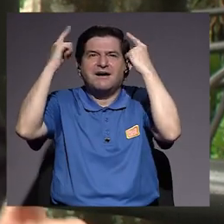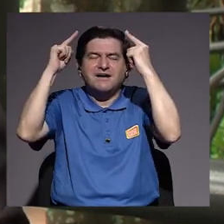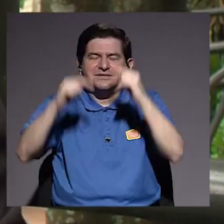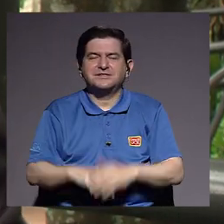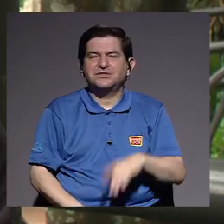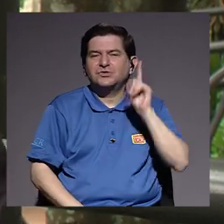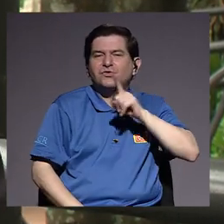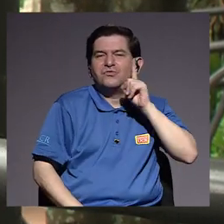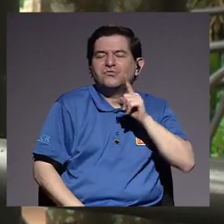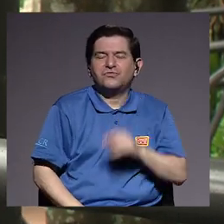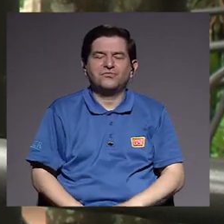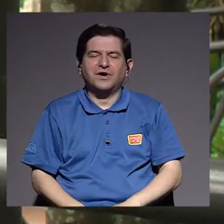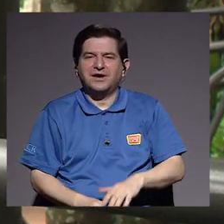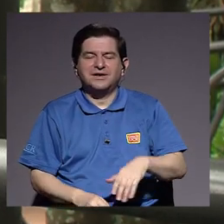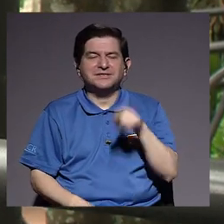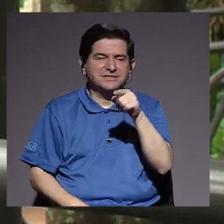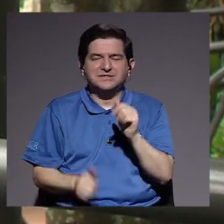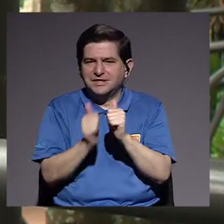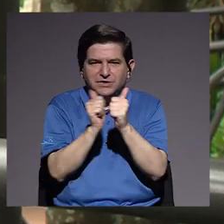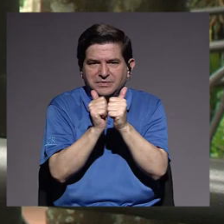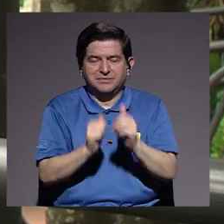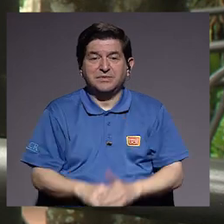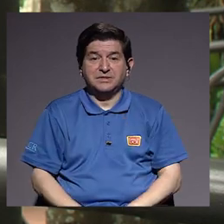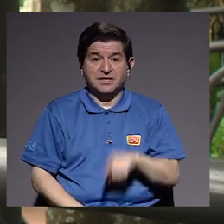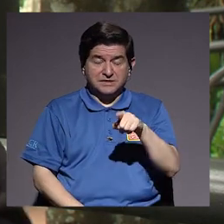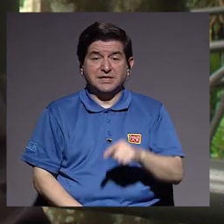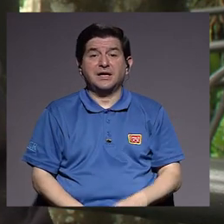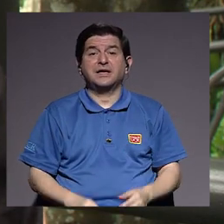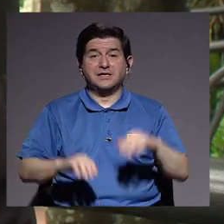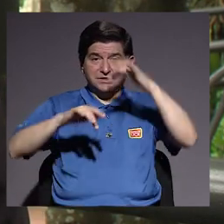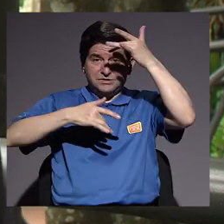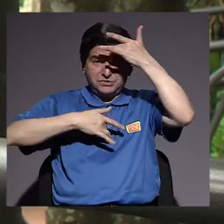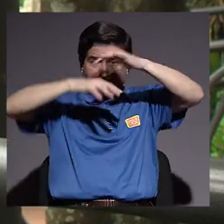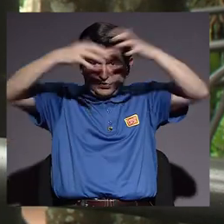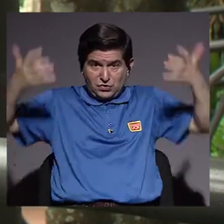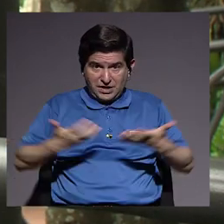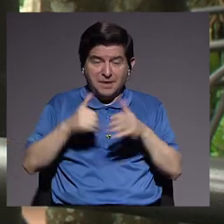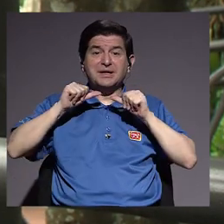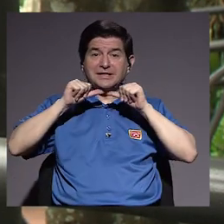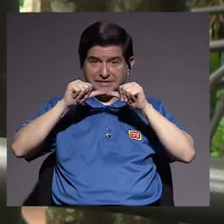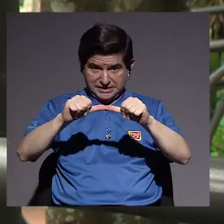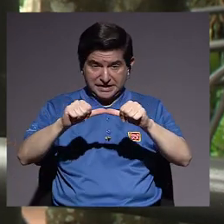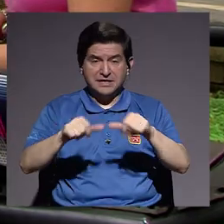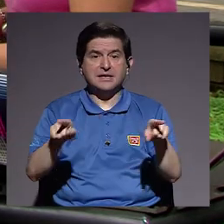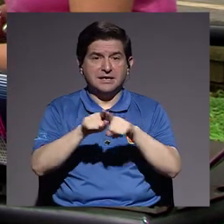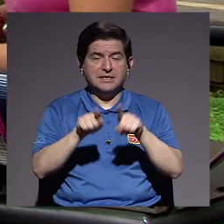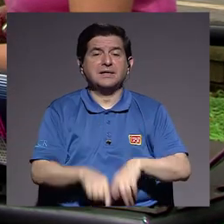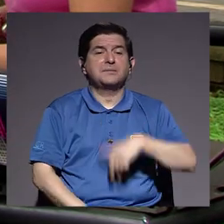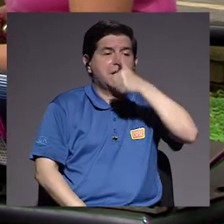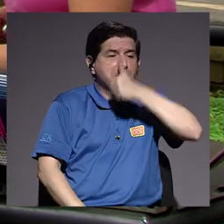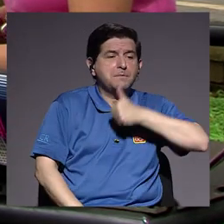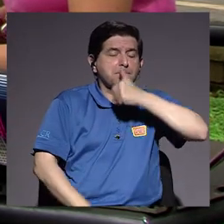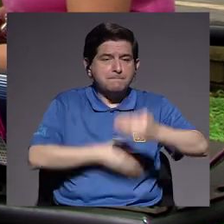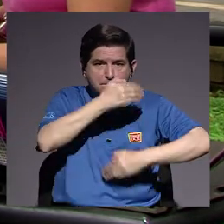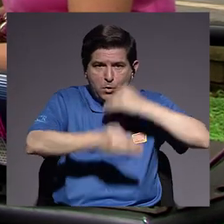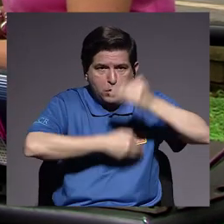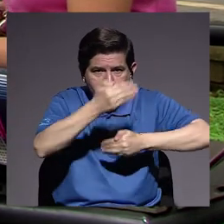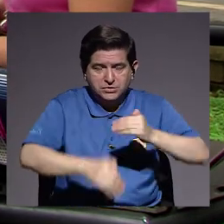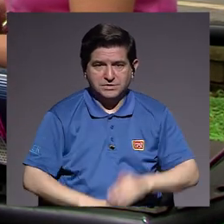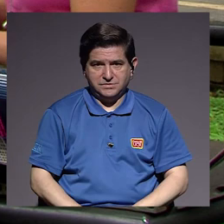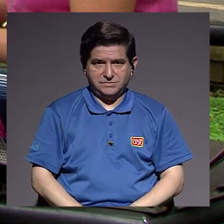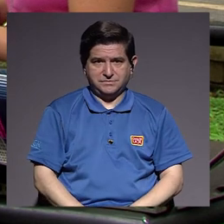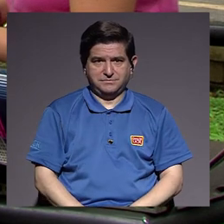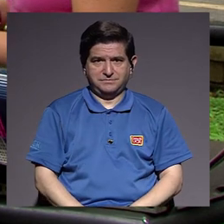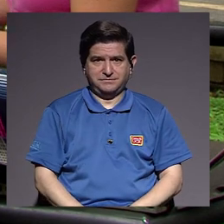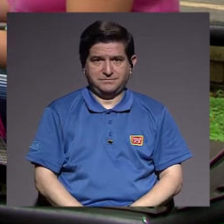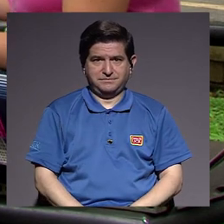falso emprendimiento, ¿no? Son los discursos que nos acompañaban antes de la pandemia y que están todavía presentes. Y también el tema de la privatización,